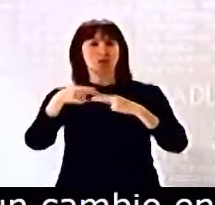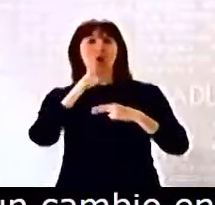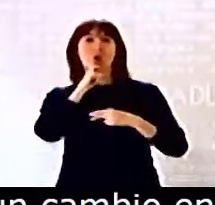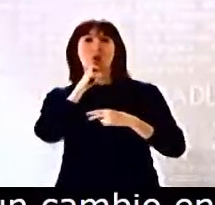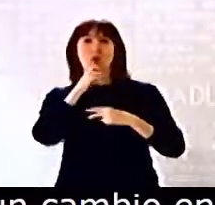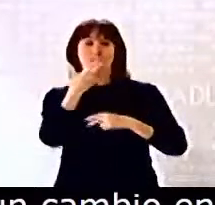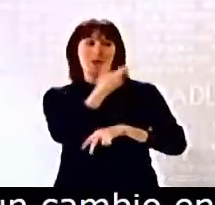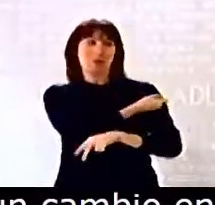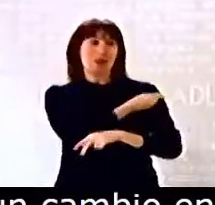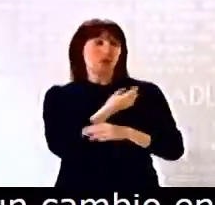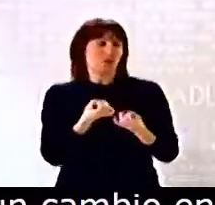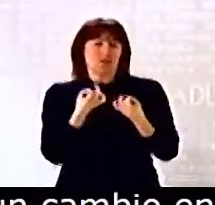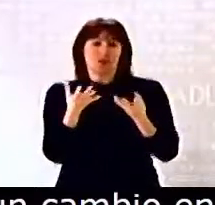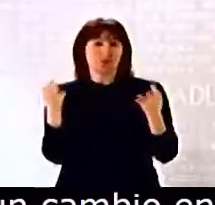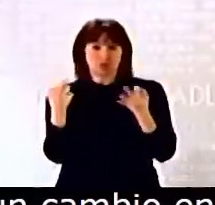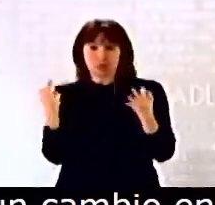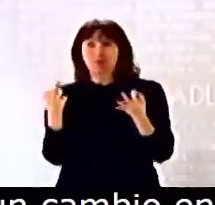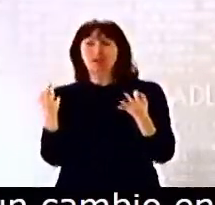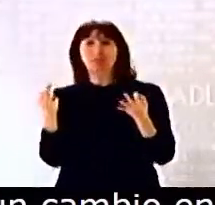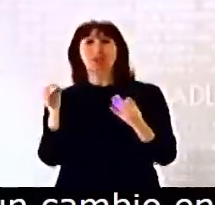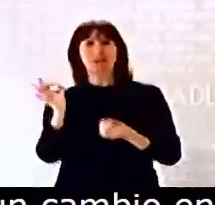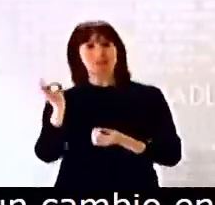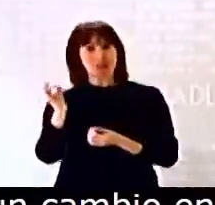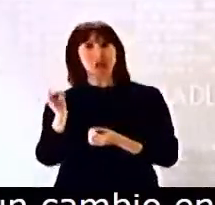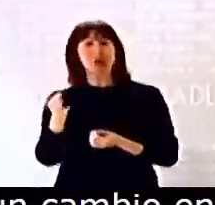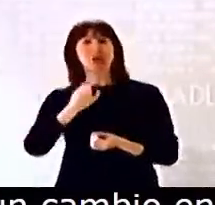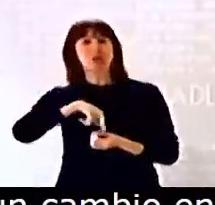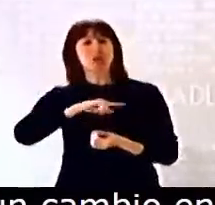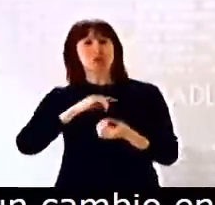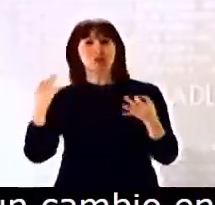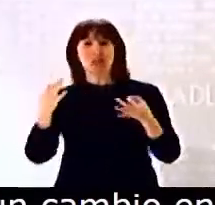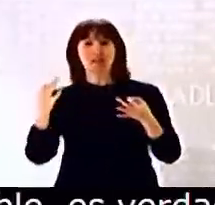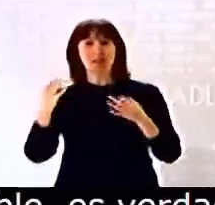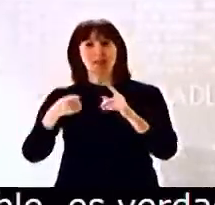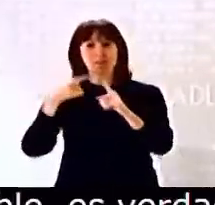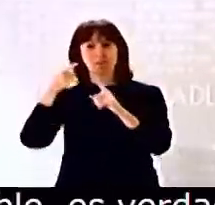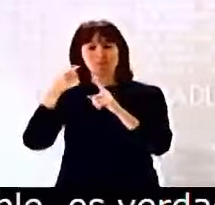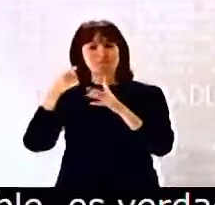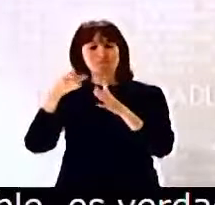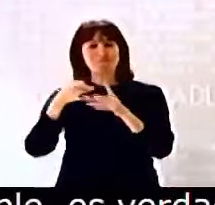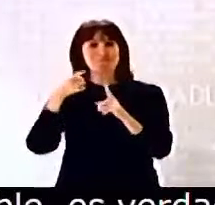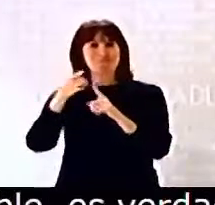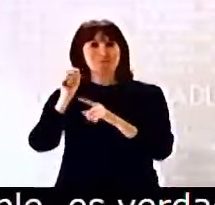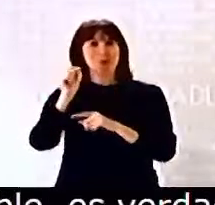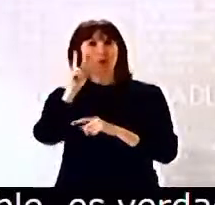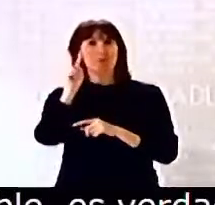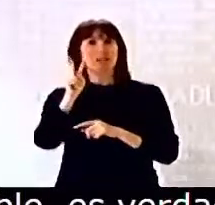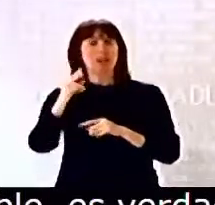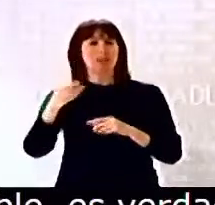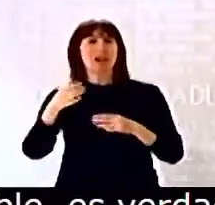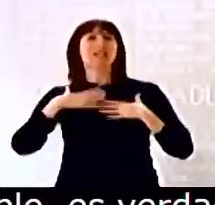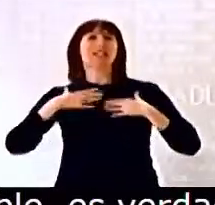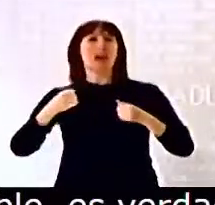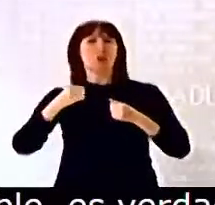lo más pronto posible, es verdad también que tenemos que abordarla desde el punto de vista de la salud pública.